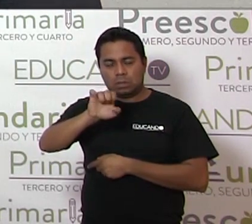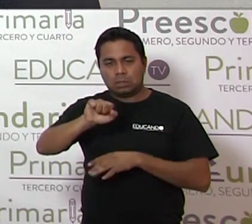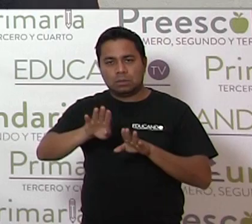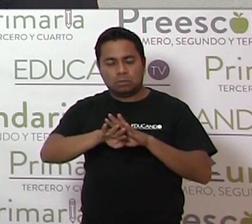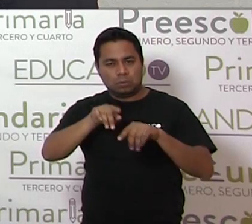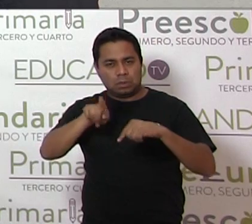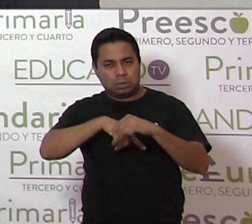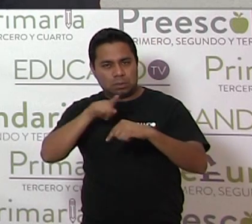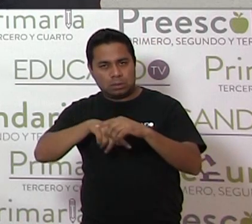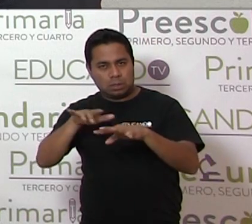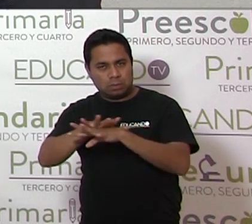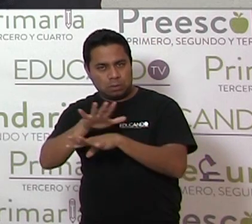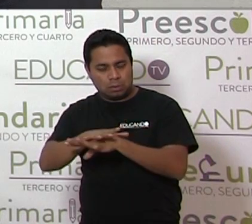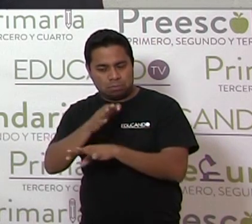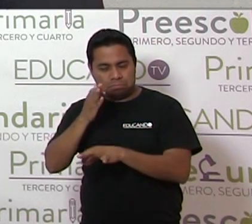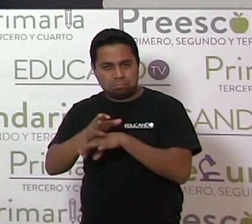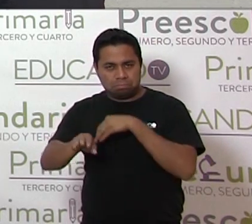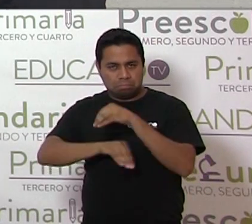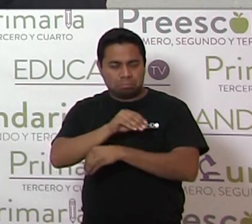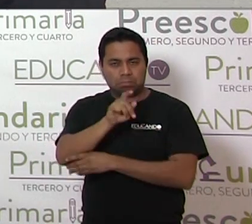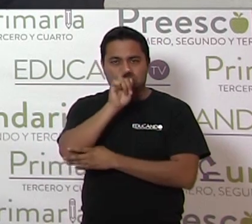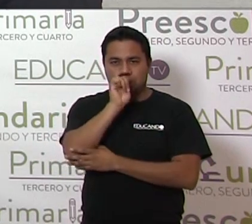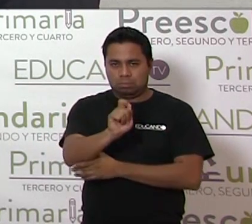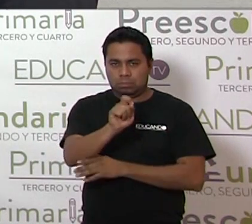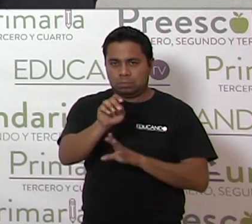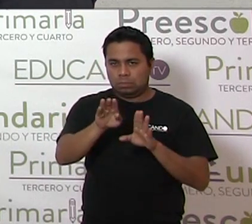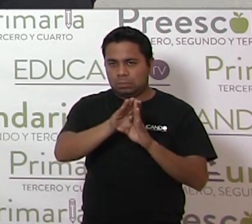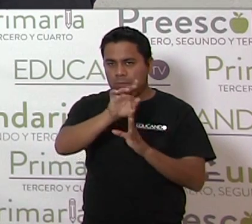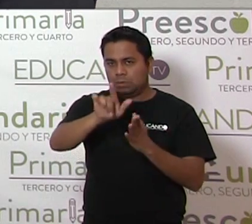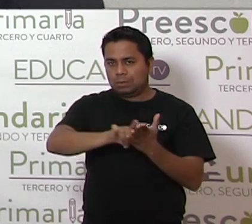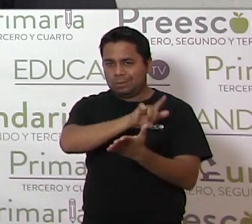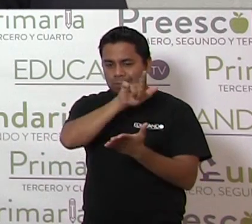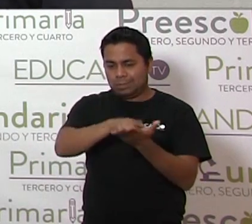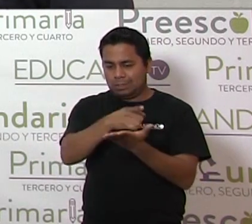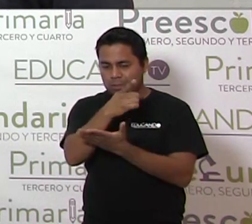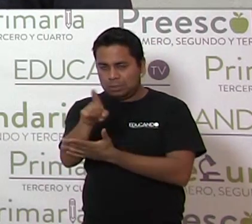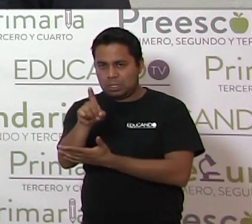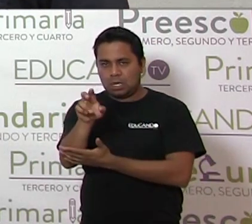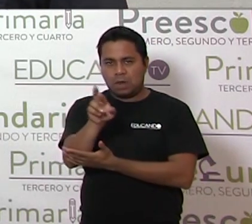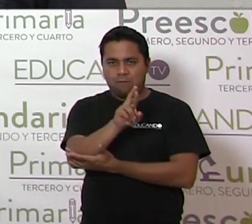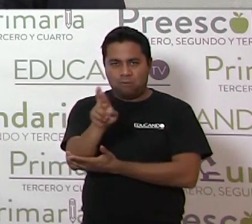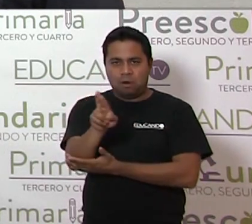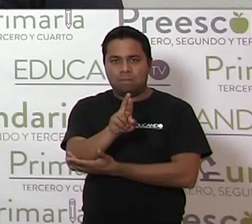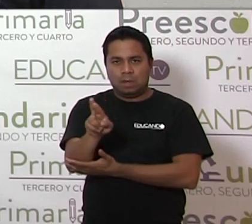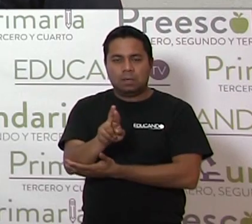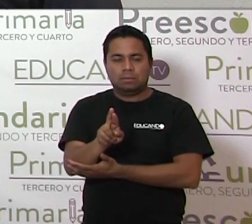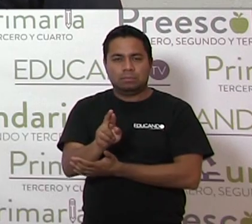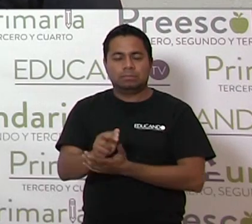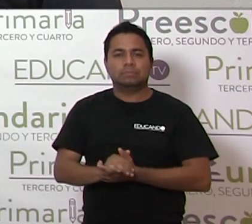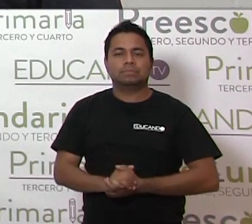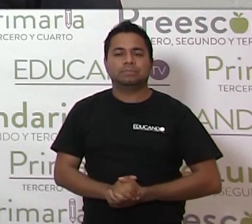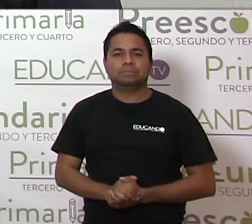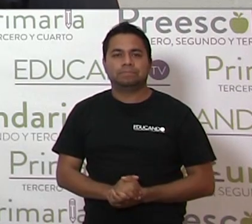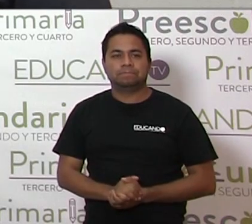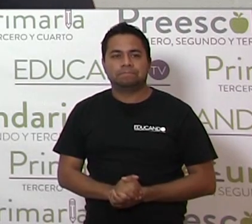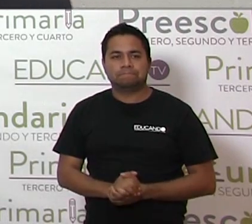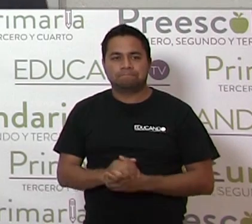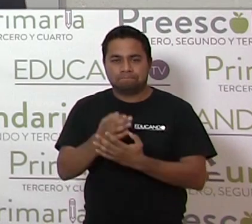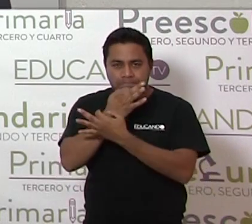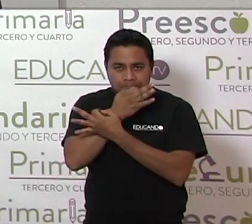que conformaron lo que hoy conocemos como leyes de reforma,